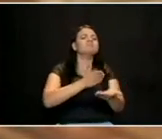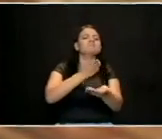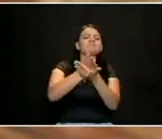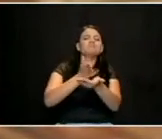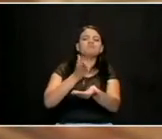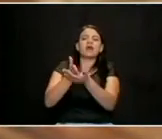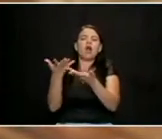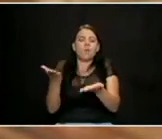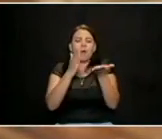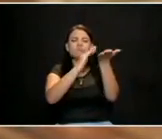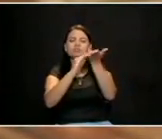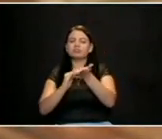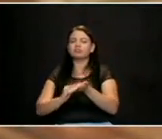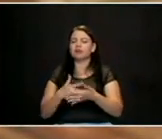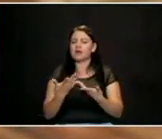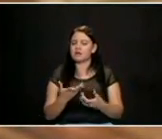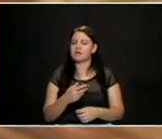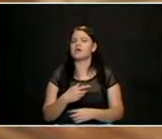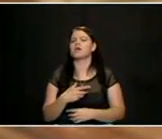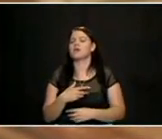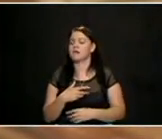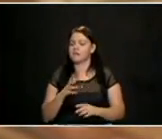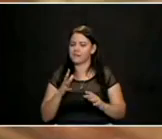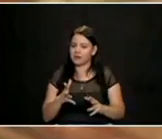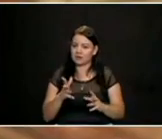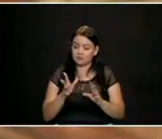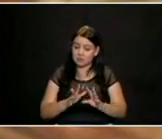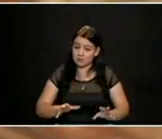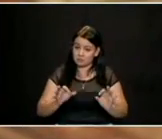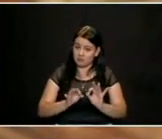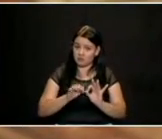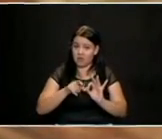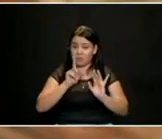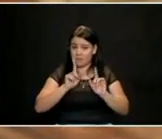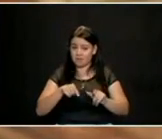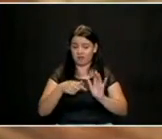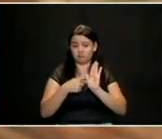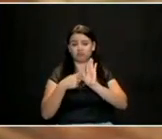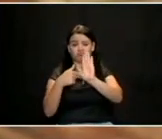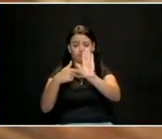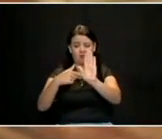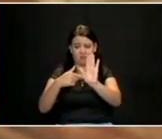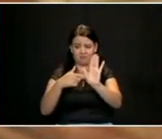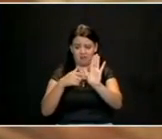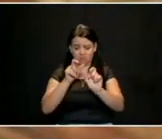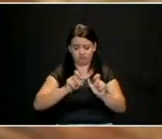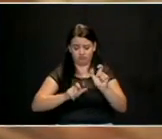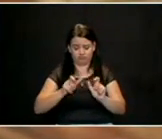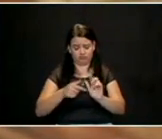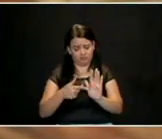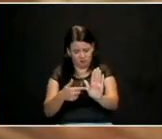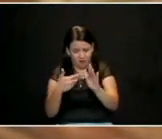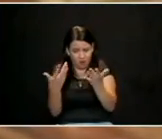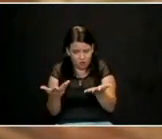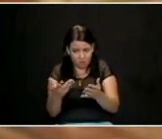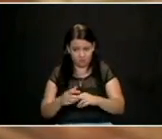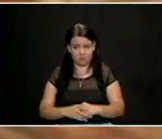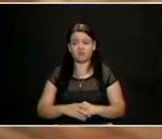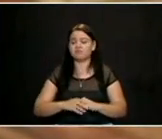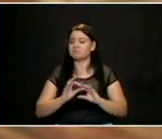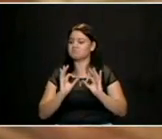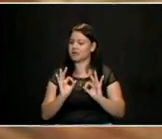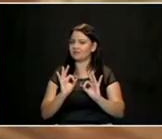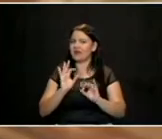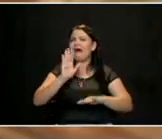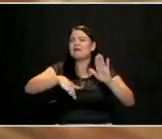fenómenos. Además hay que trabajar por cualificar también a la gente. Muchas de las personas que trabajan en turismo hoy se ganan apenas